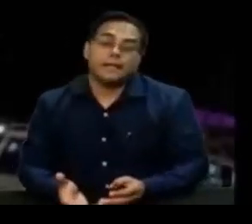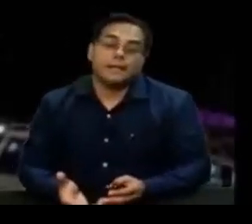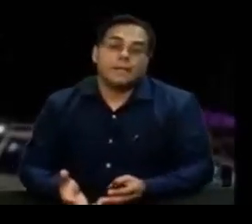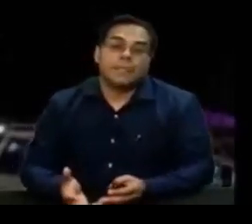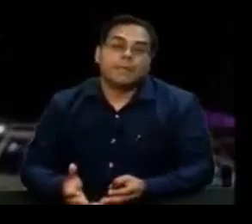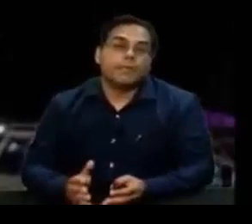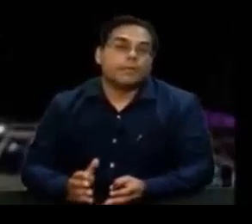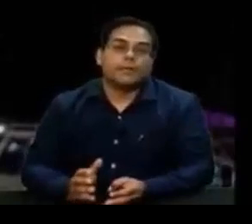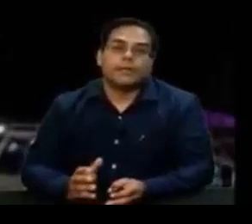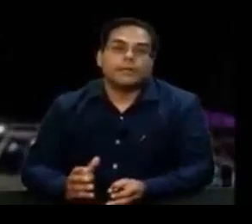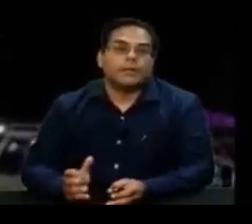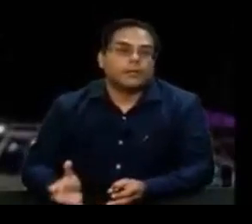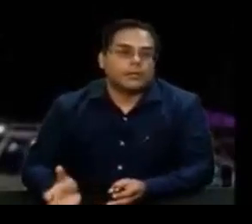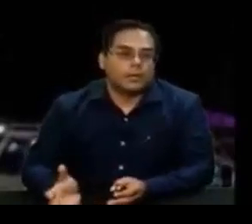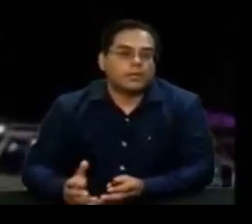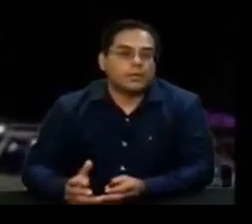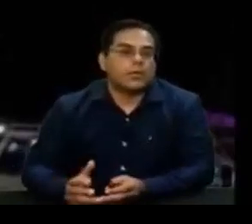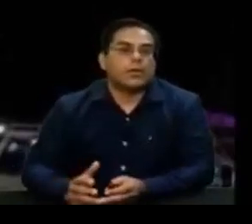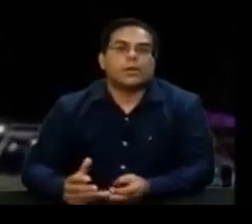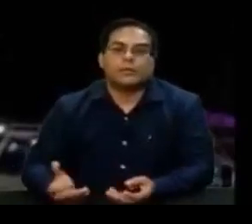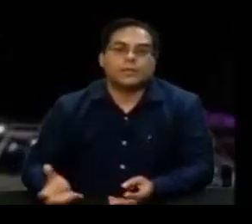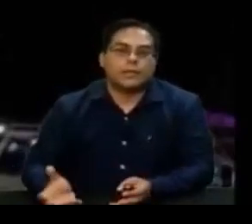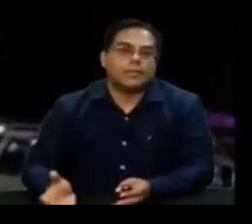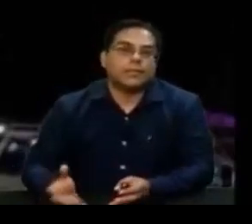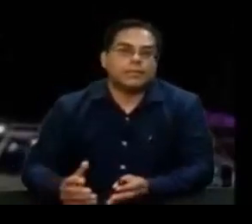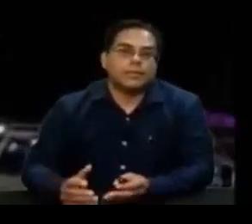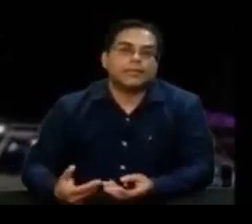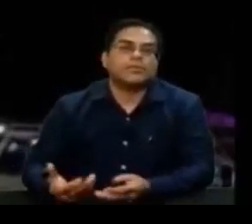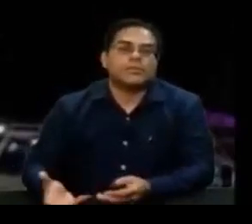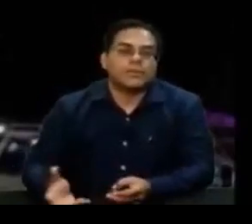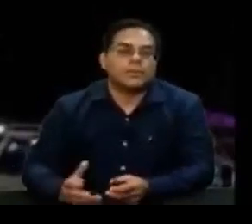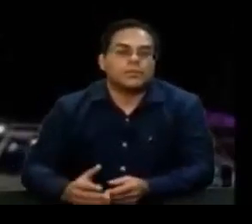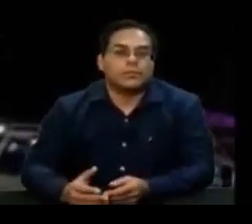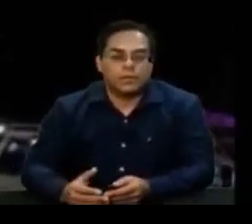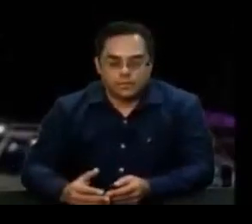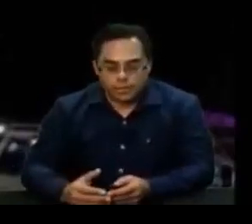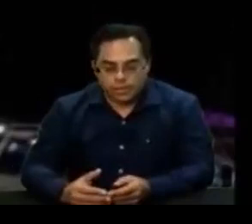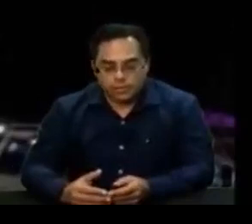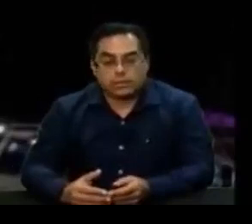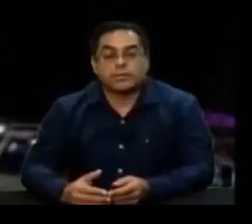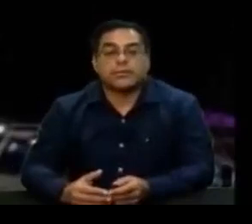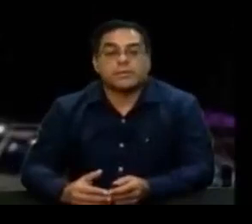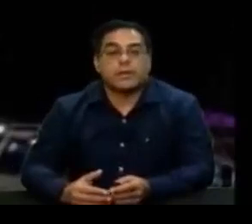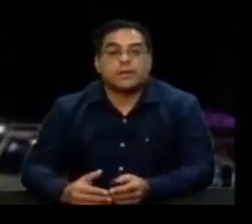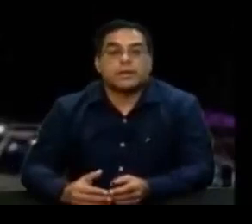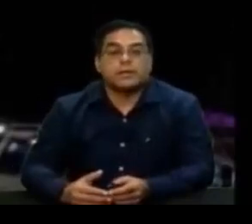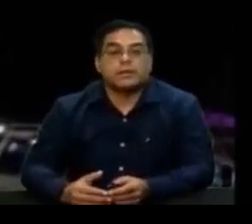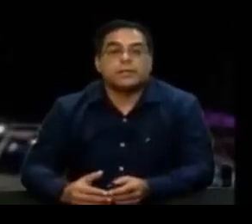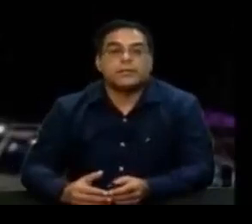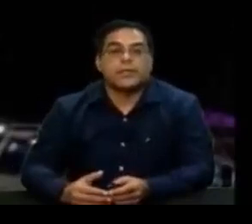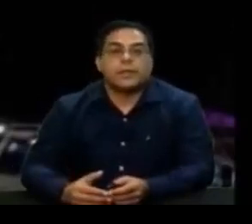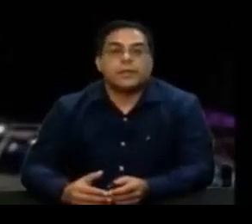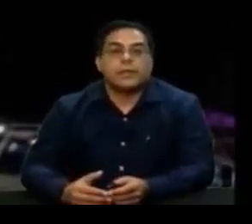operar porque tienen alguna secuela neurológica o están en terapia intensiva, y esto nos dificulta un poquito el manejo del trauma facial,